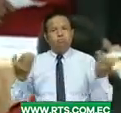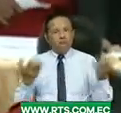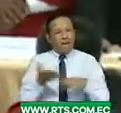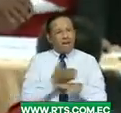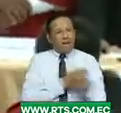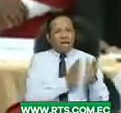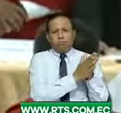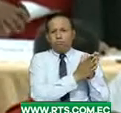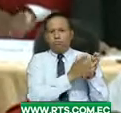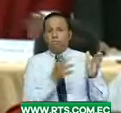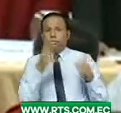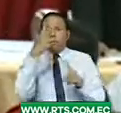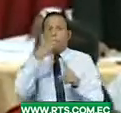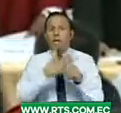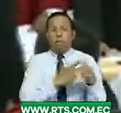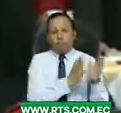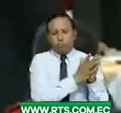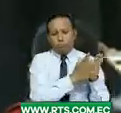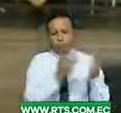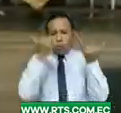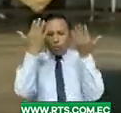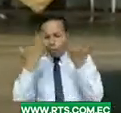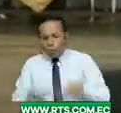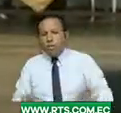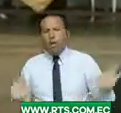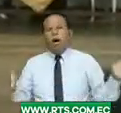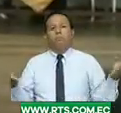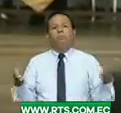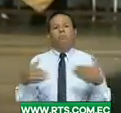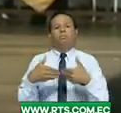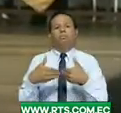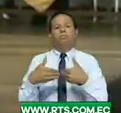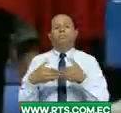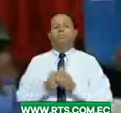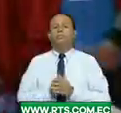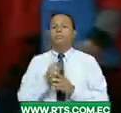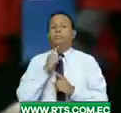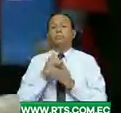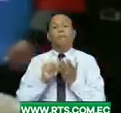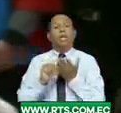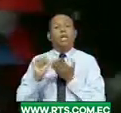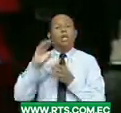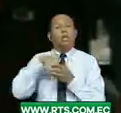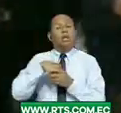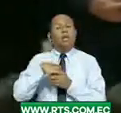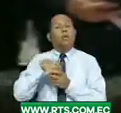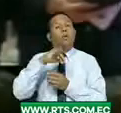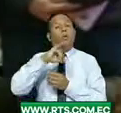fue calificada de histórica. El mismo ministro Jiménez expresó que las mesas de diálogo resultaron ser